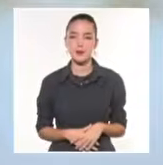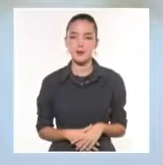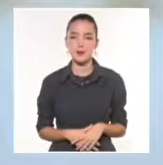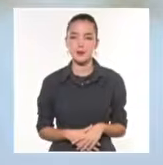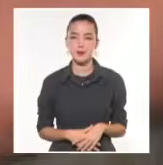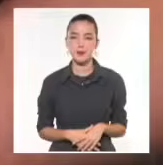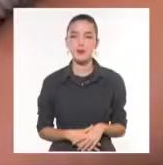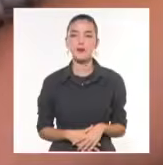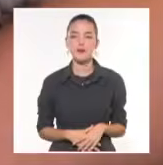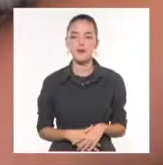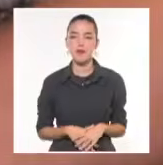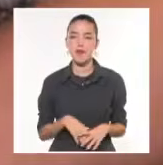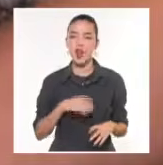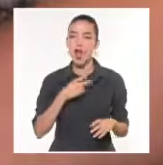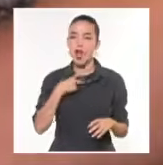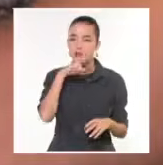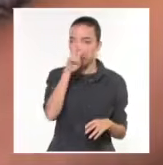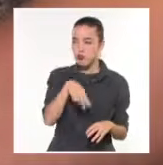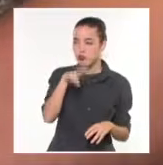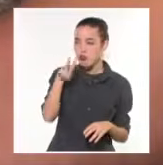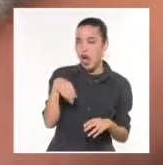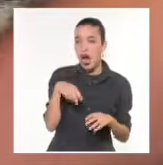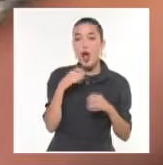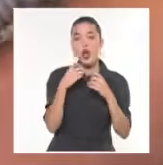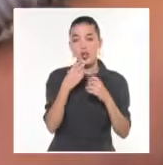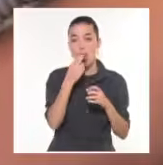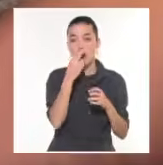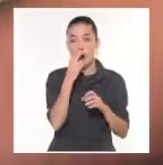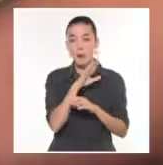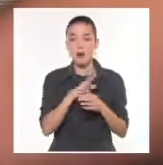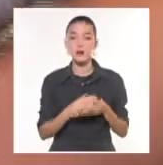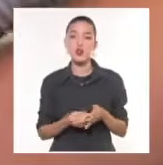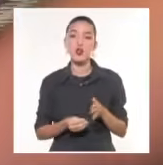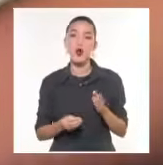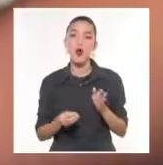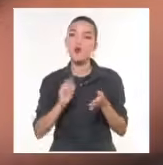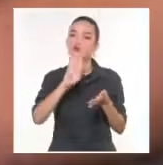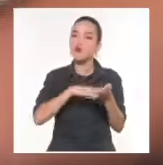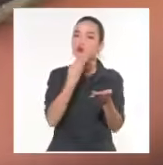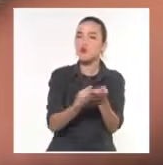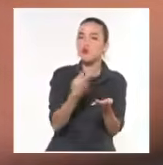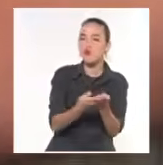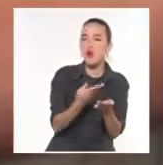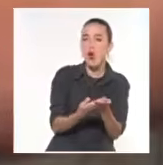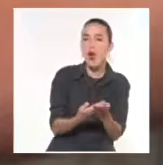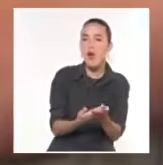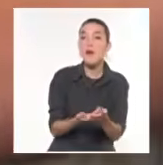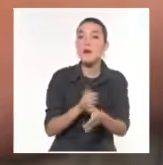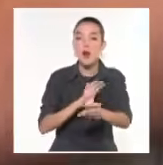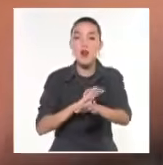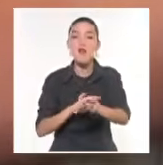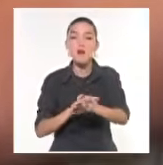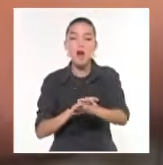El diagnóstico temprano es clave y por eso se utilizan pruebas avanzadas como la detección de anticuerpos antinucleares que permiten